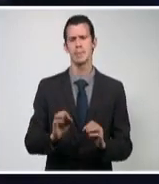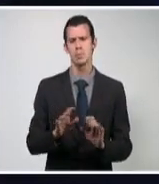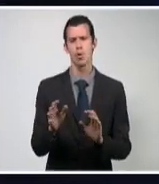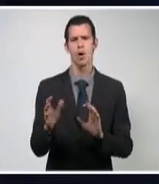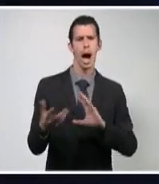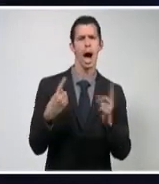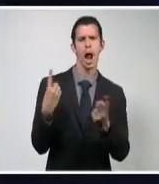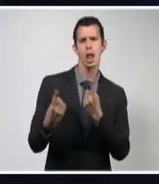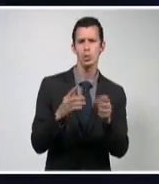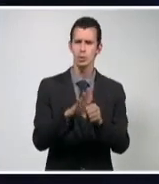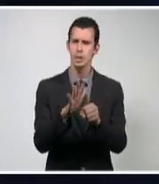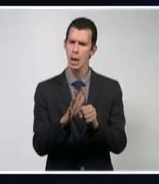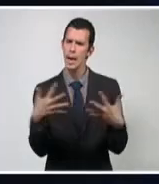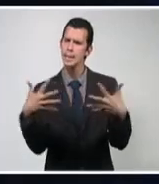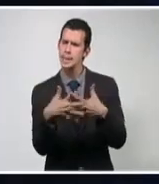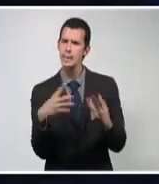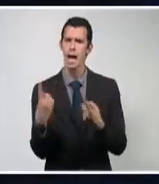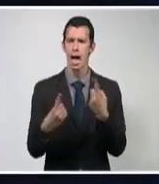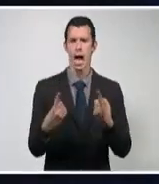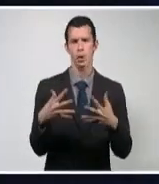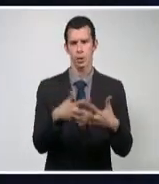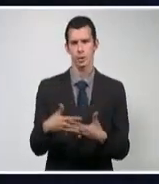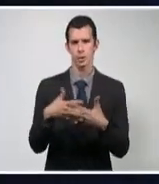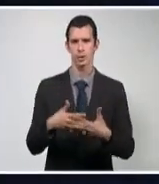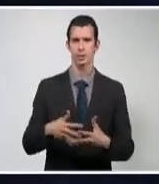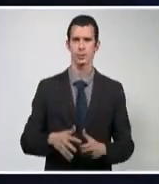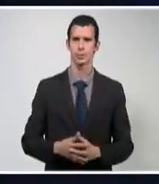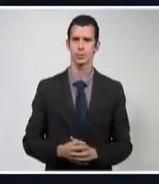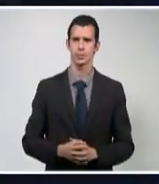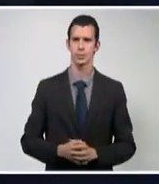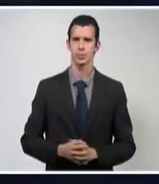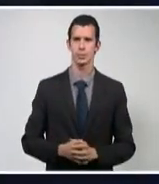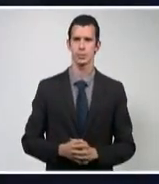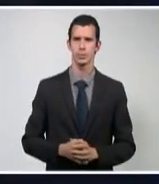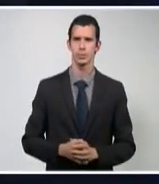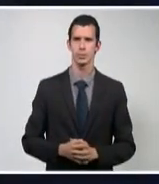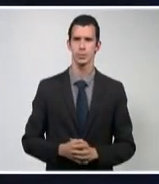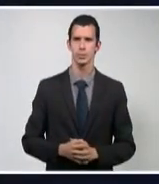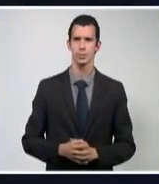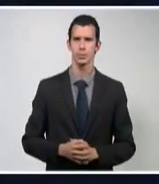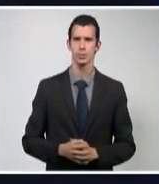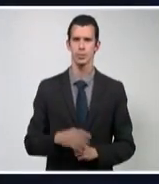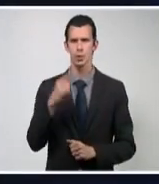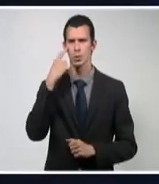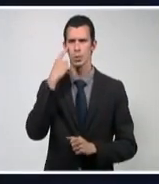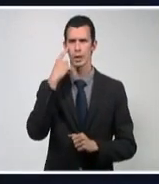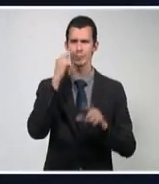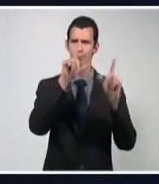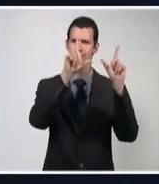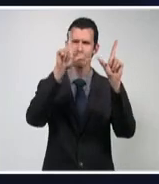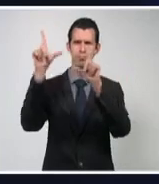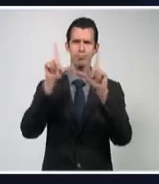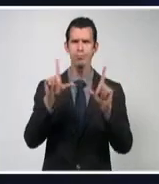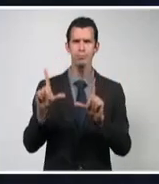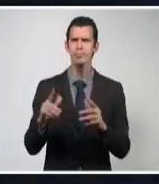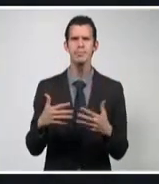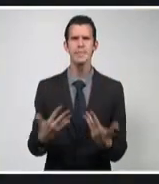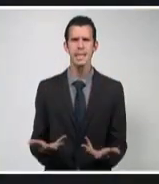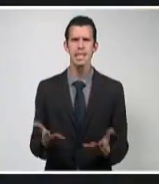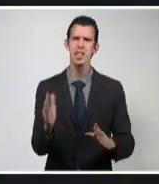lista. Pero, ¿a qué medios representaban esos 9? Aquí están, Periodismo de Barrio, Tremenda Nota,